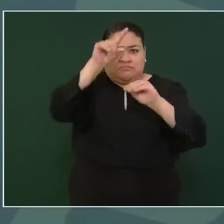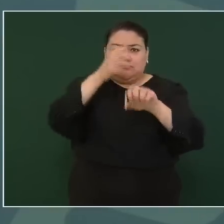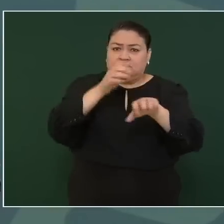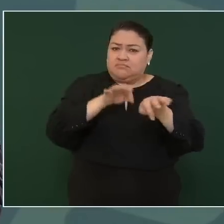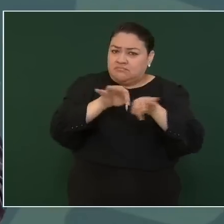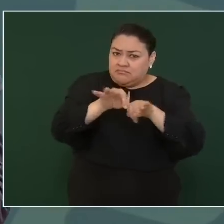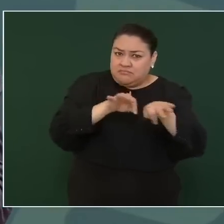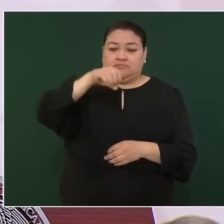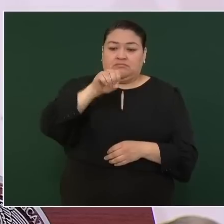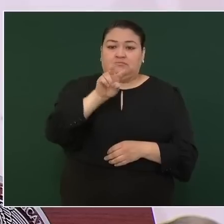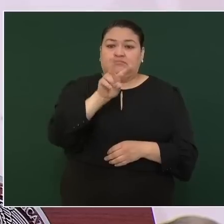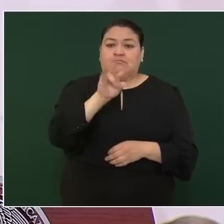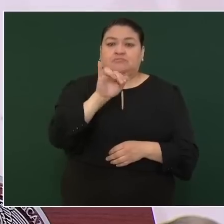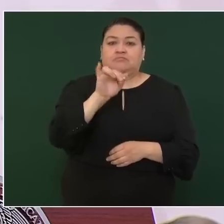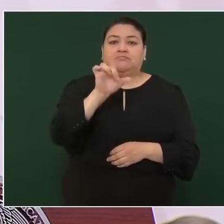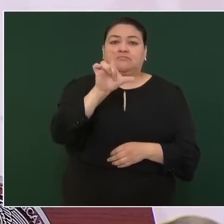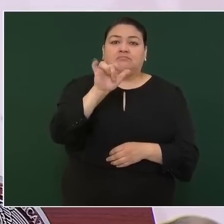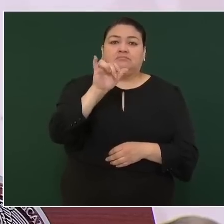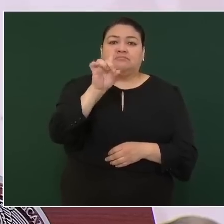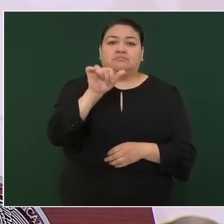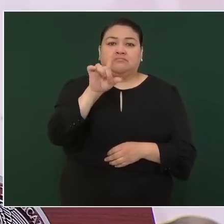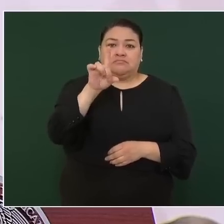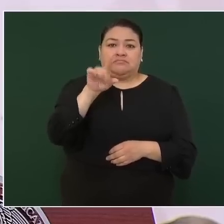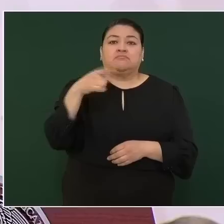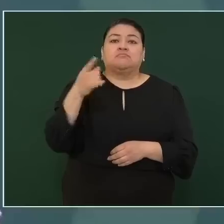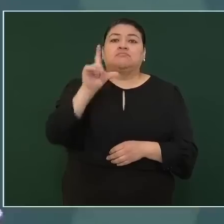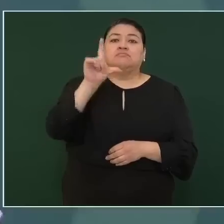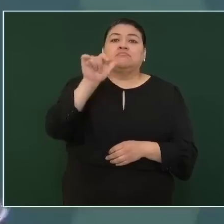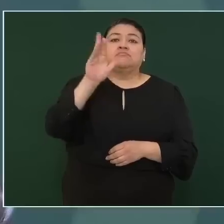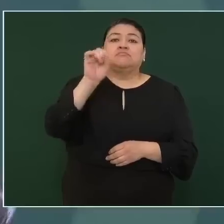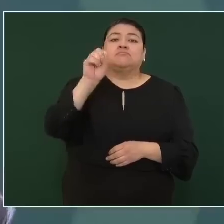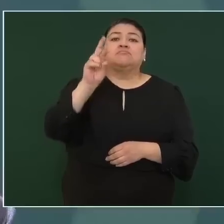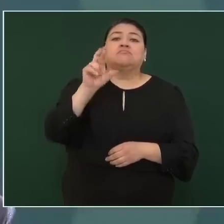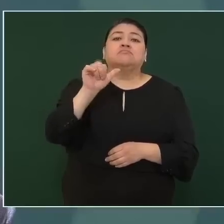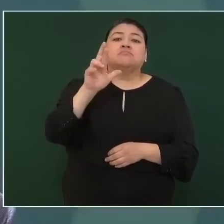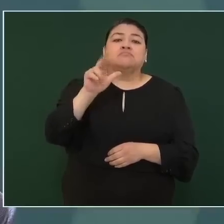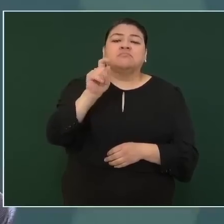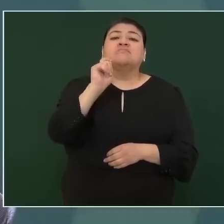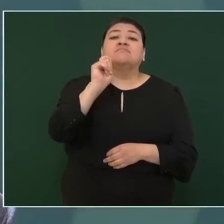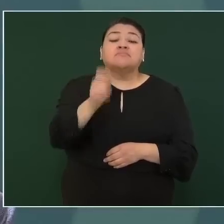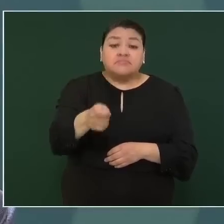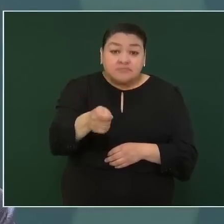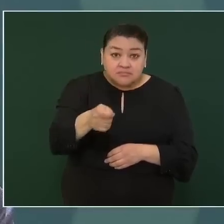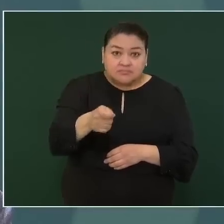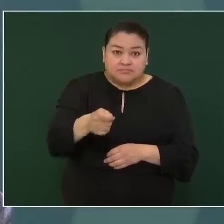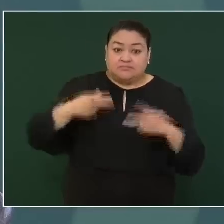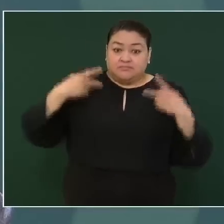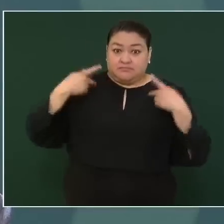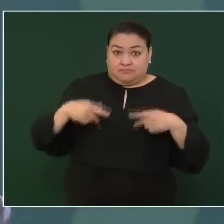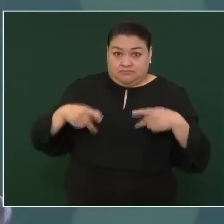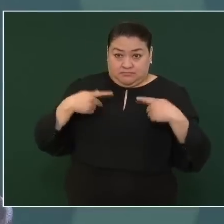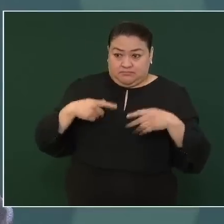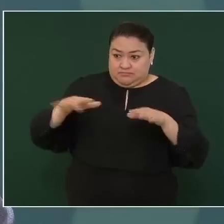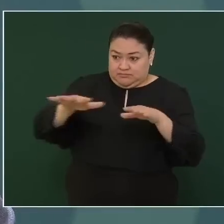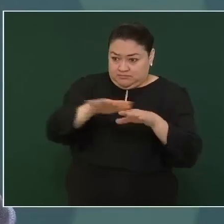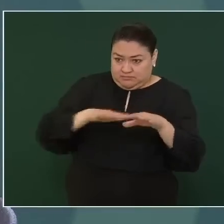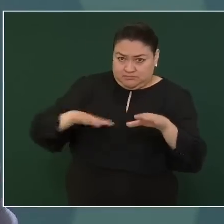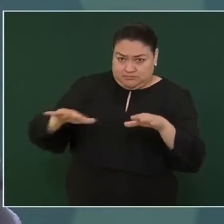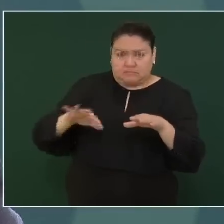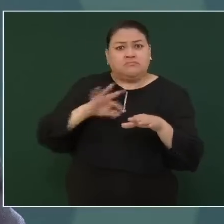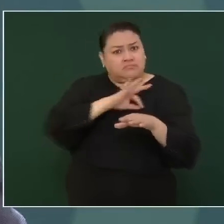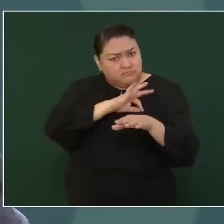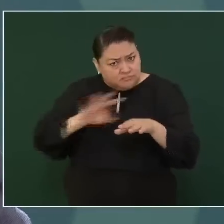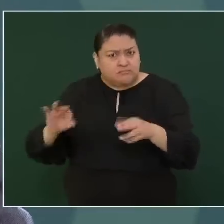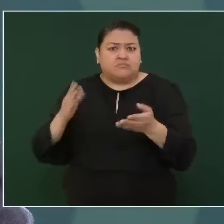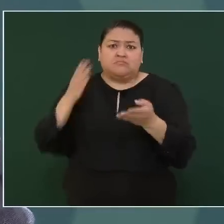porque ese término significa que se acepta que la movilidad laboral es legítima, es